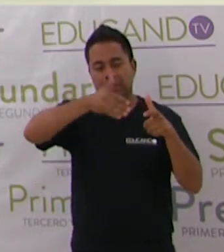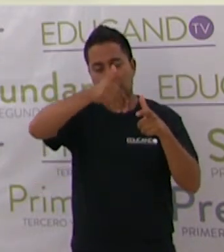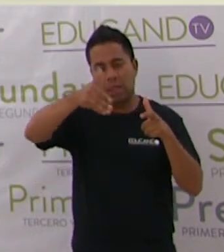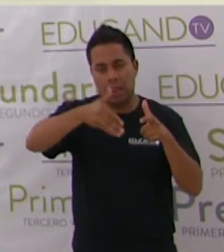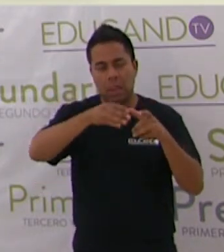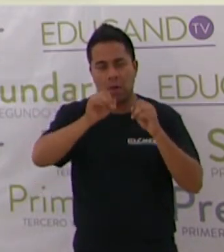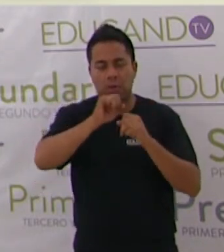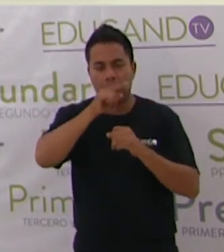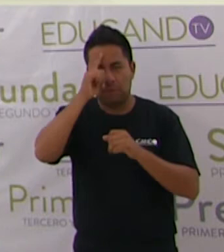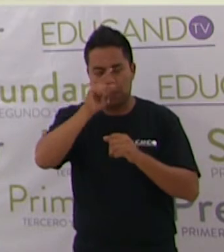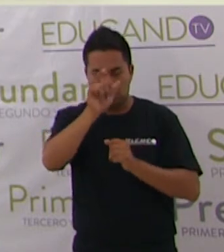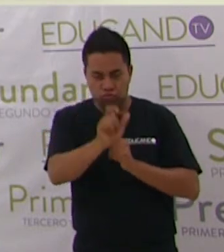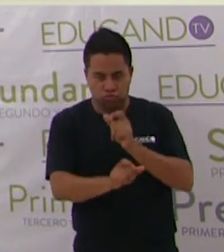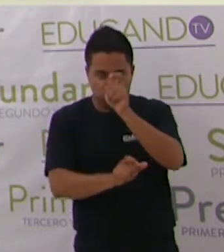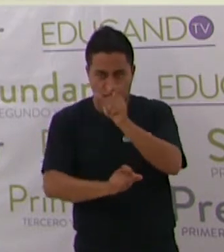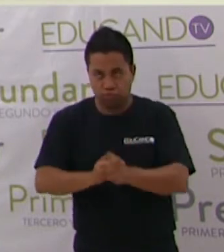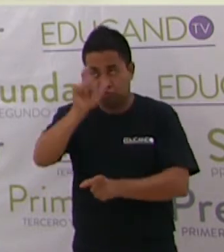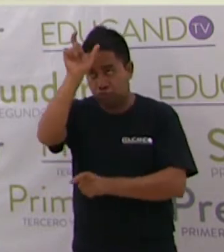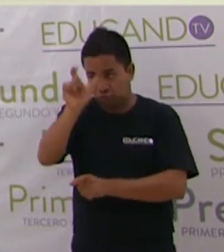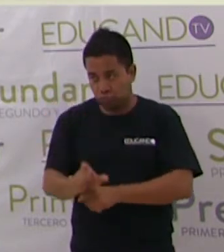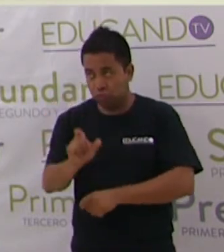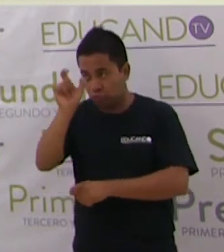el de barras. Bueno,